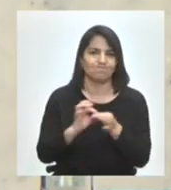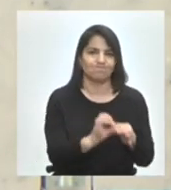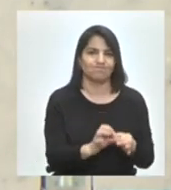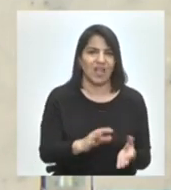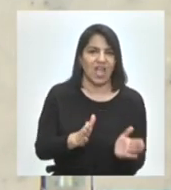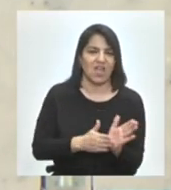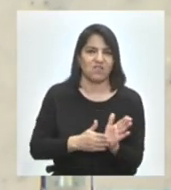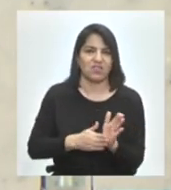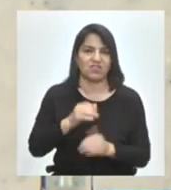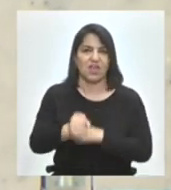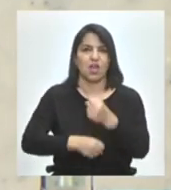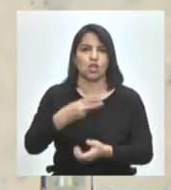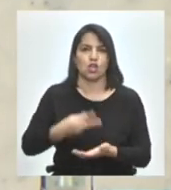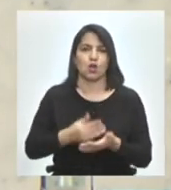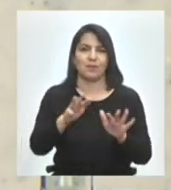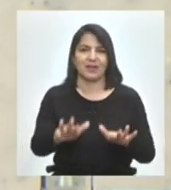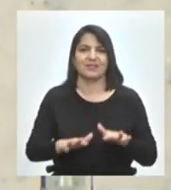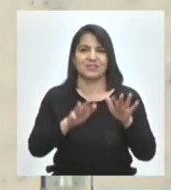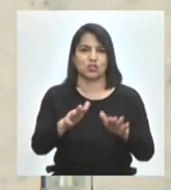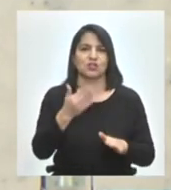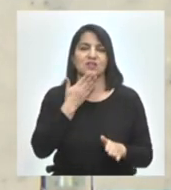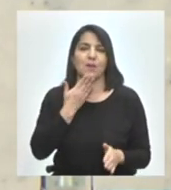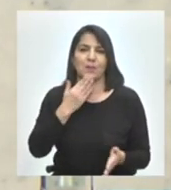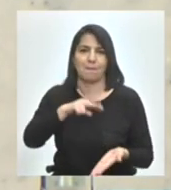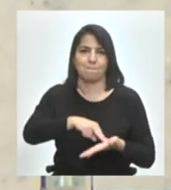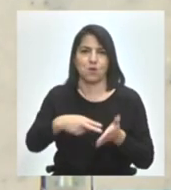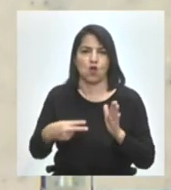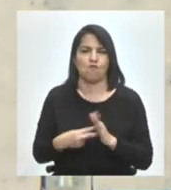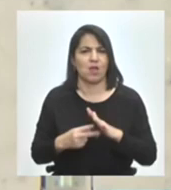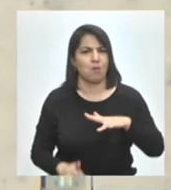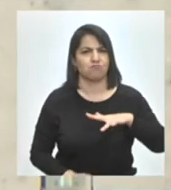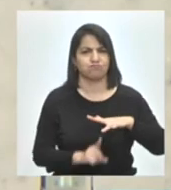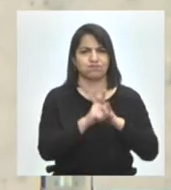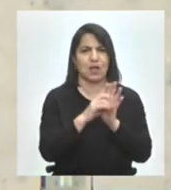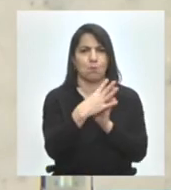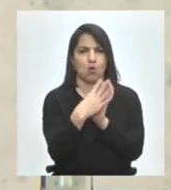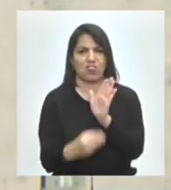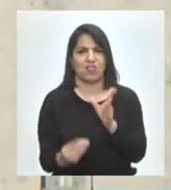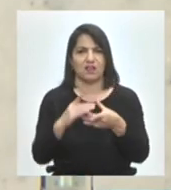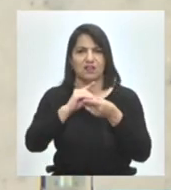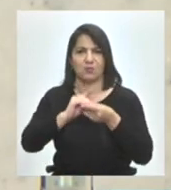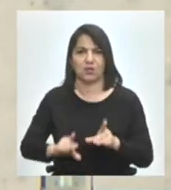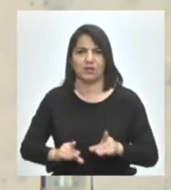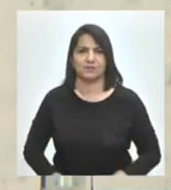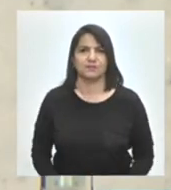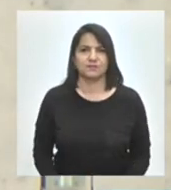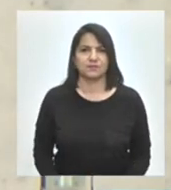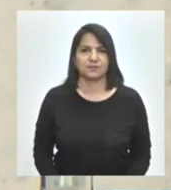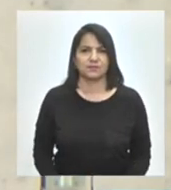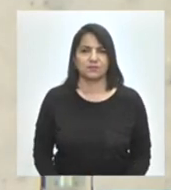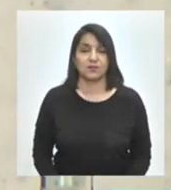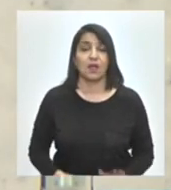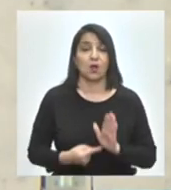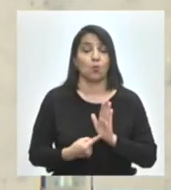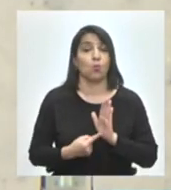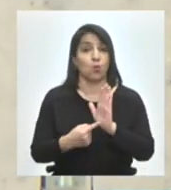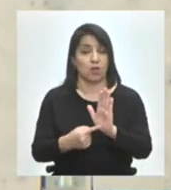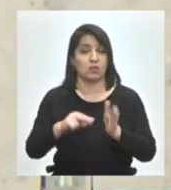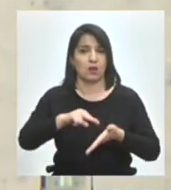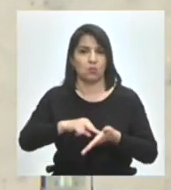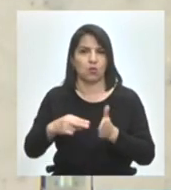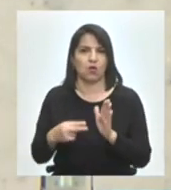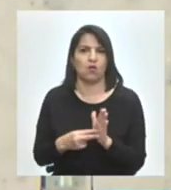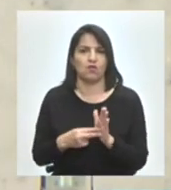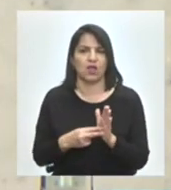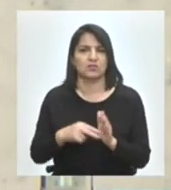año 2019 estalló también la crisis de nuestro propio modelo democrático. Una muestra de esa crisis